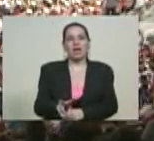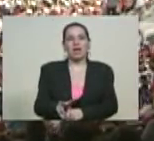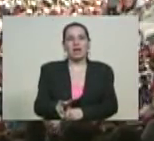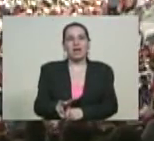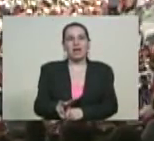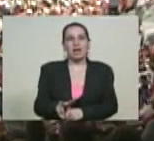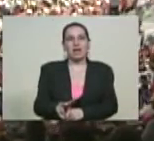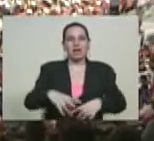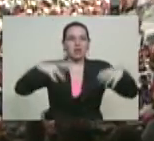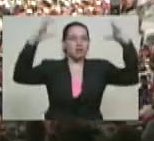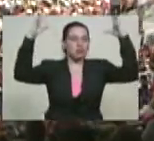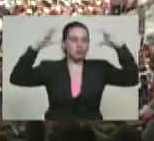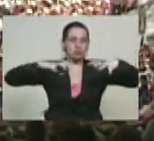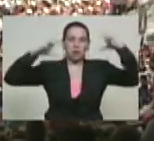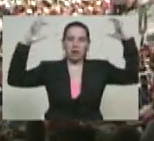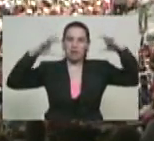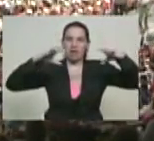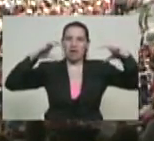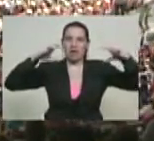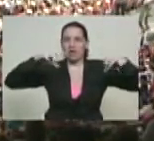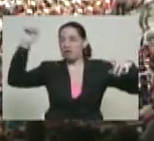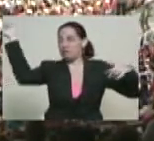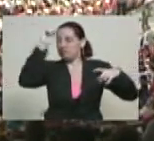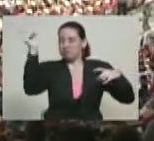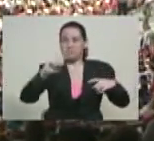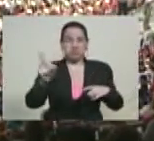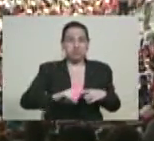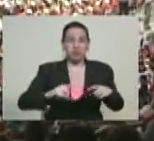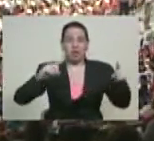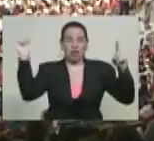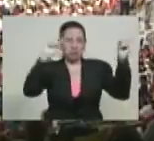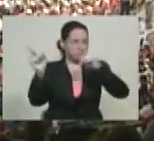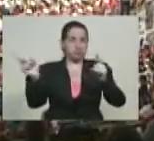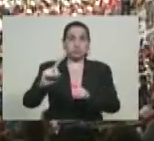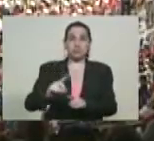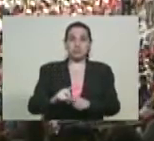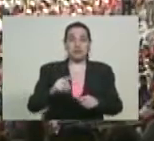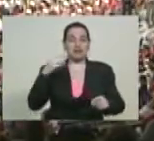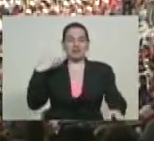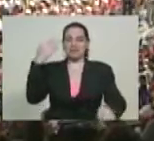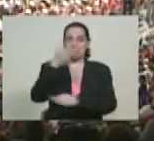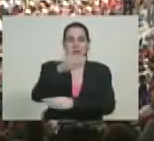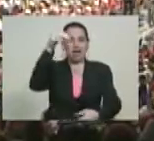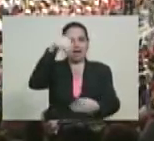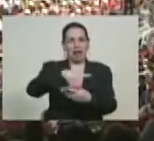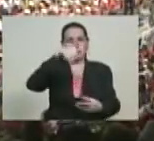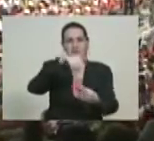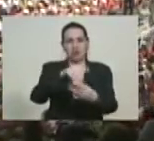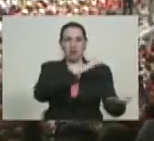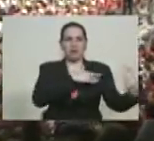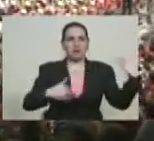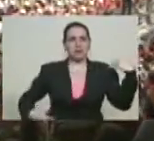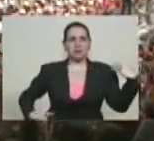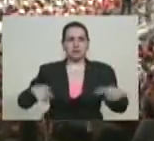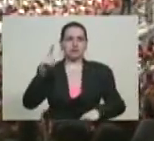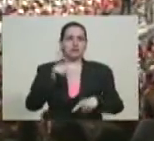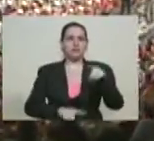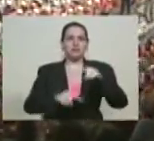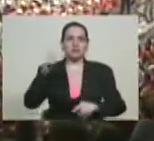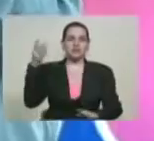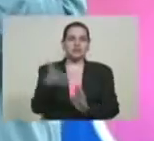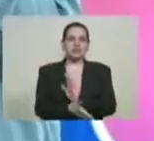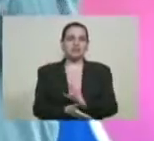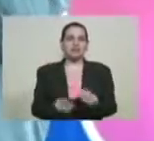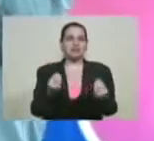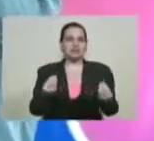llueva, truene o relampague, irá a elecciones presidenciales el próximo